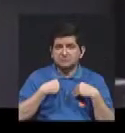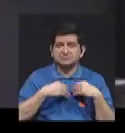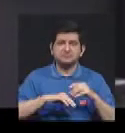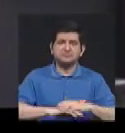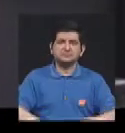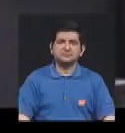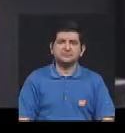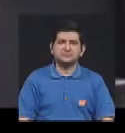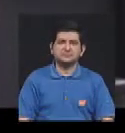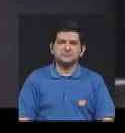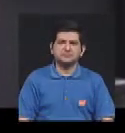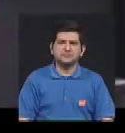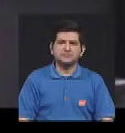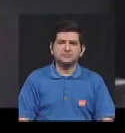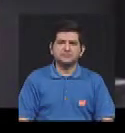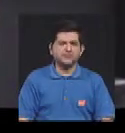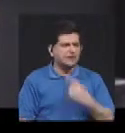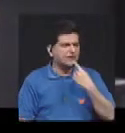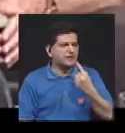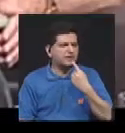accedió.